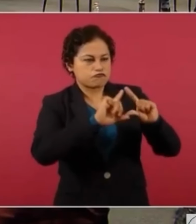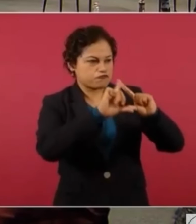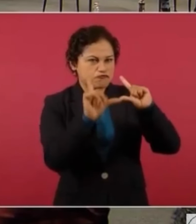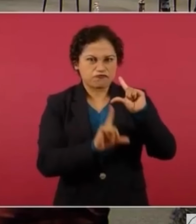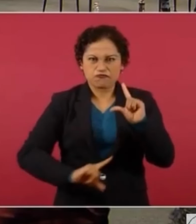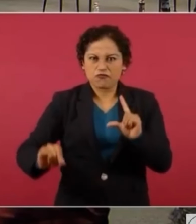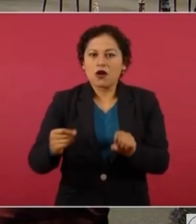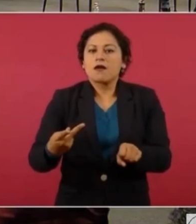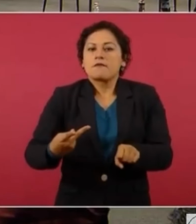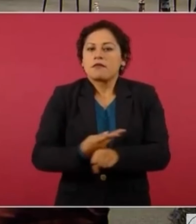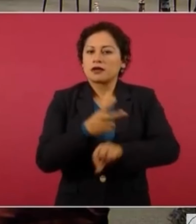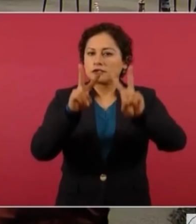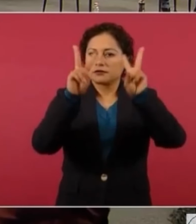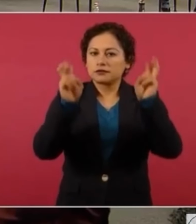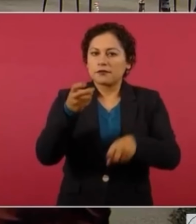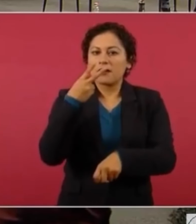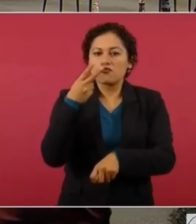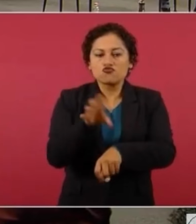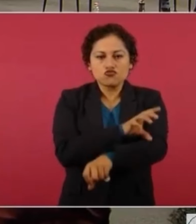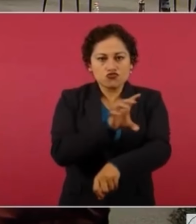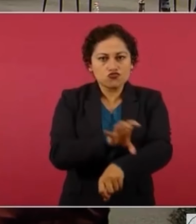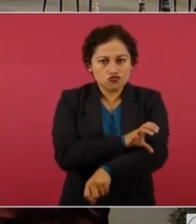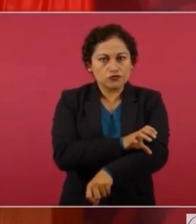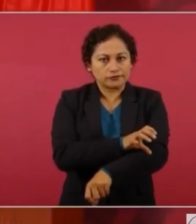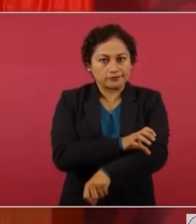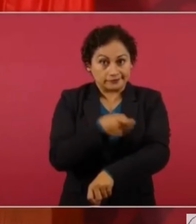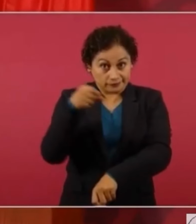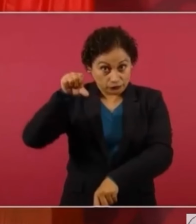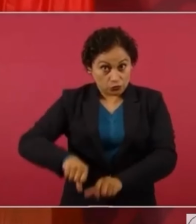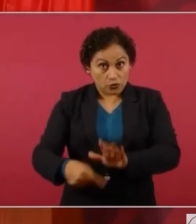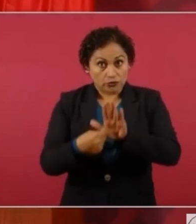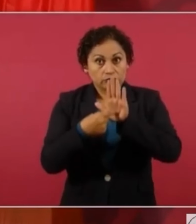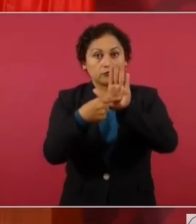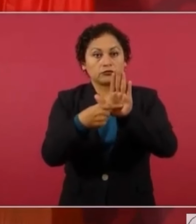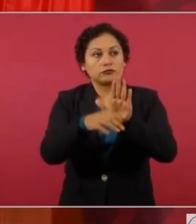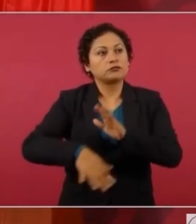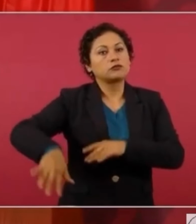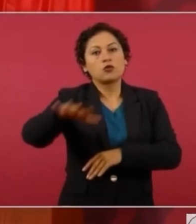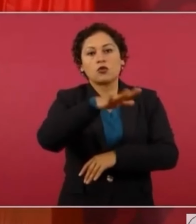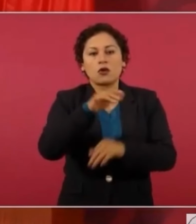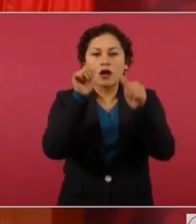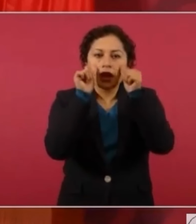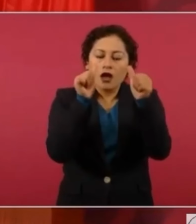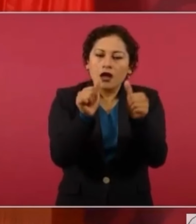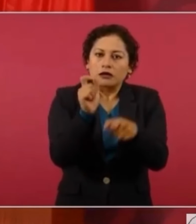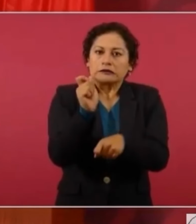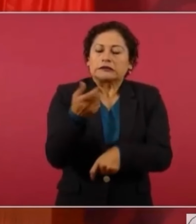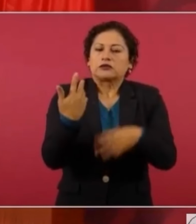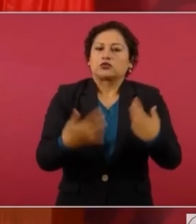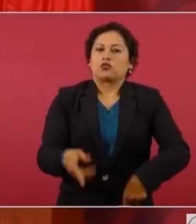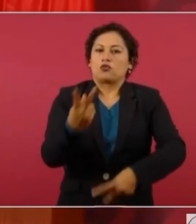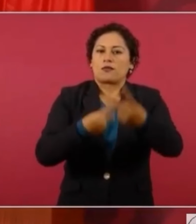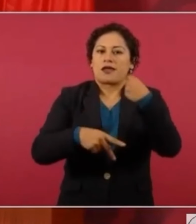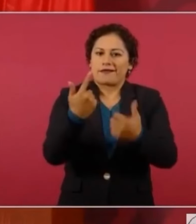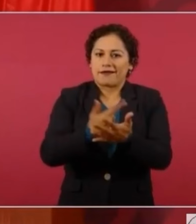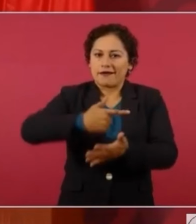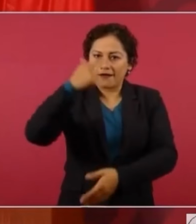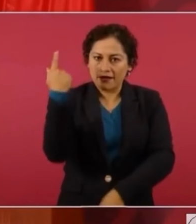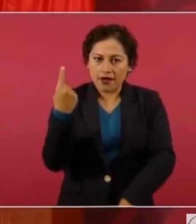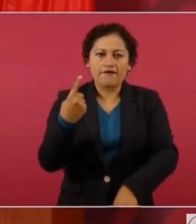estos instrumentos para poder así convencer de su toxicidad, del daño a los que lo